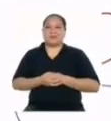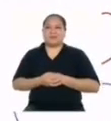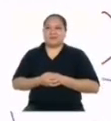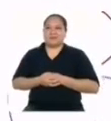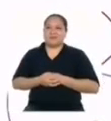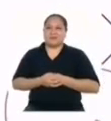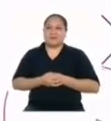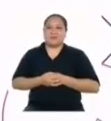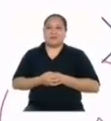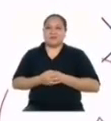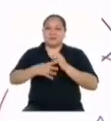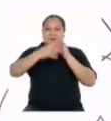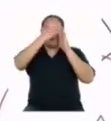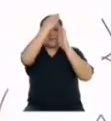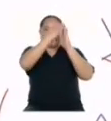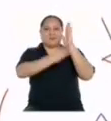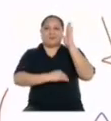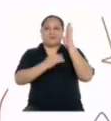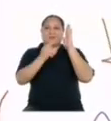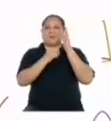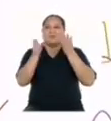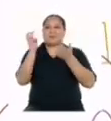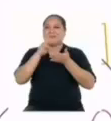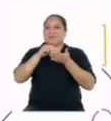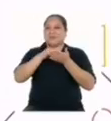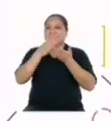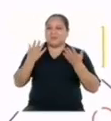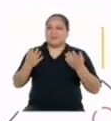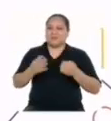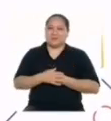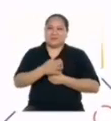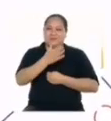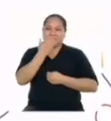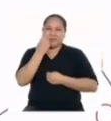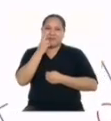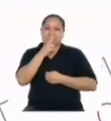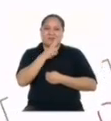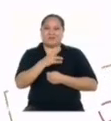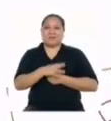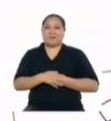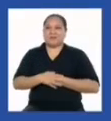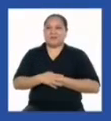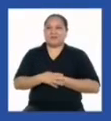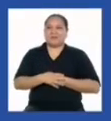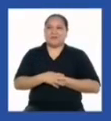Ahora sí, nuestro catálogo de actividades tiene más opciones y luce mejor.